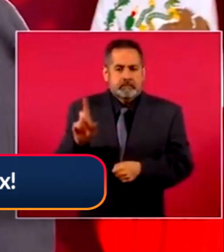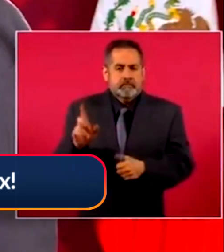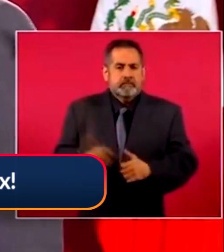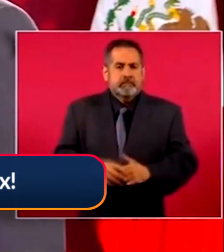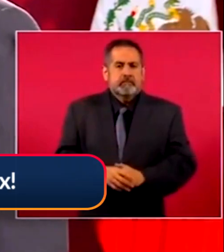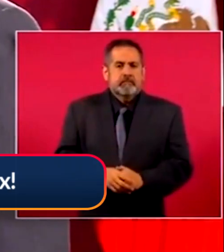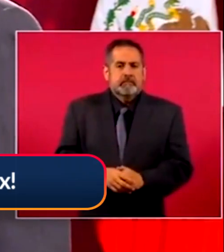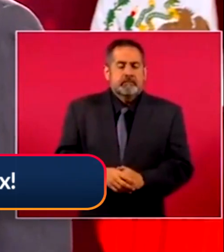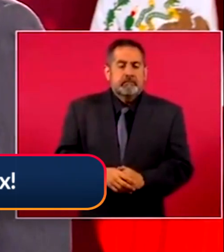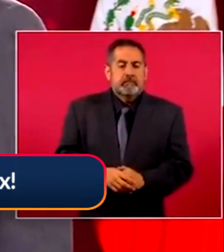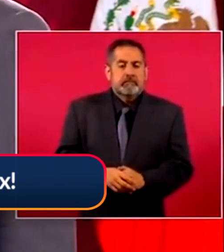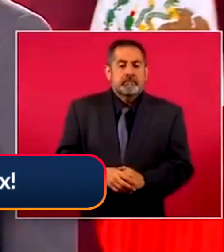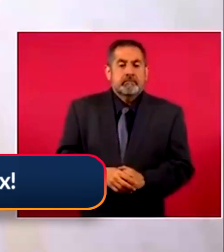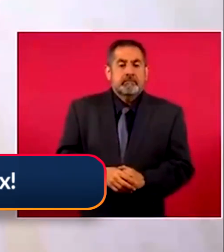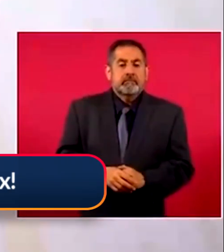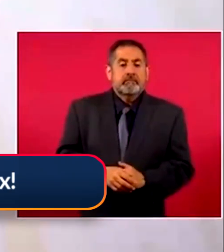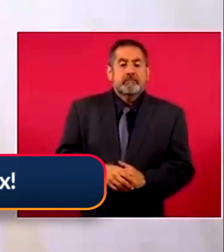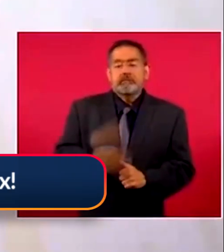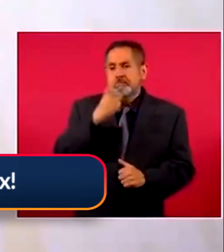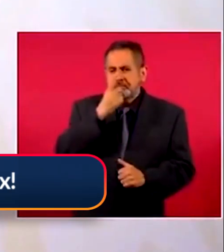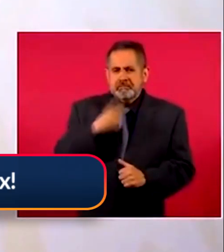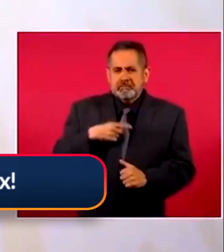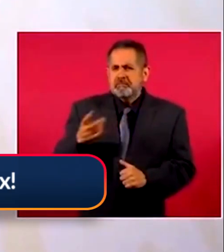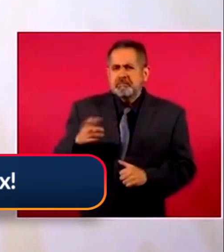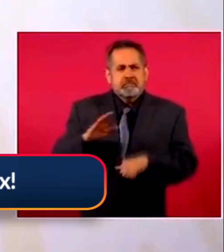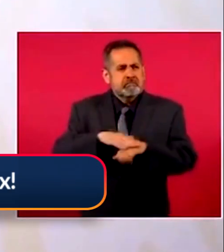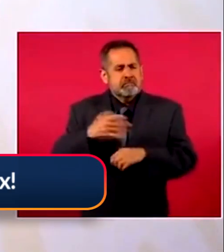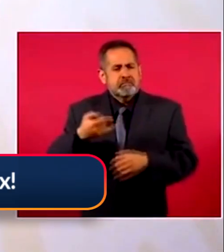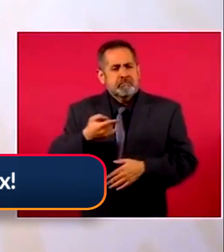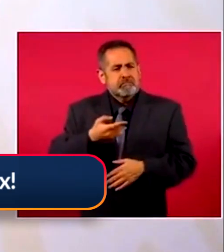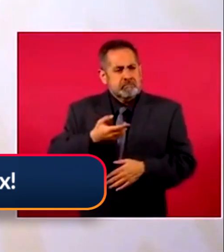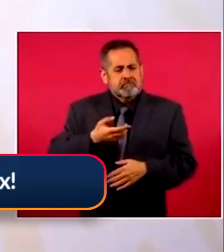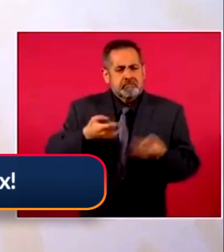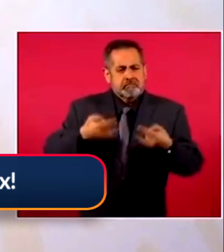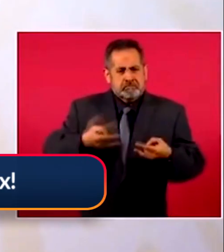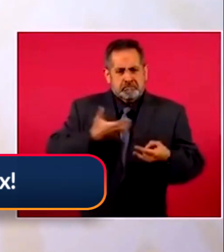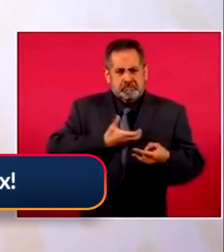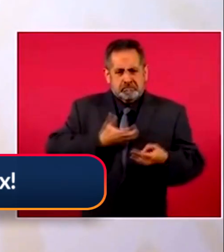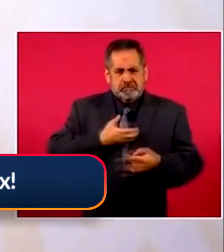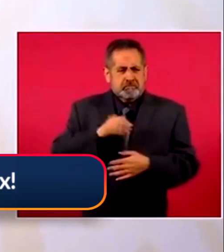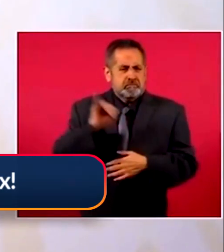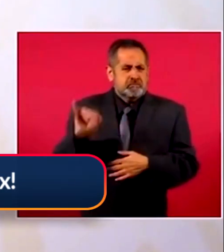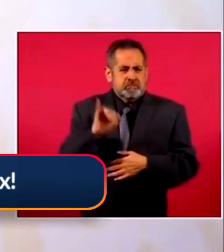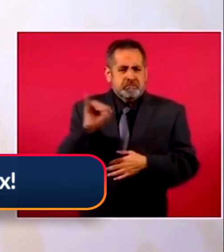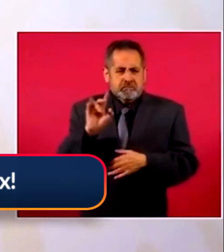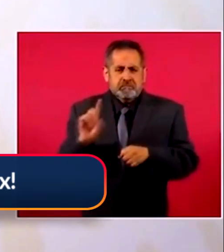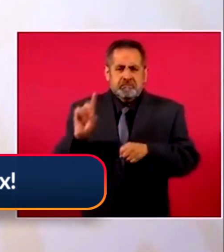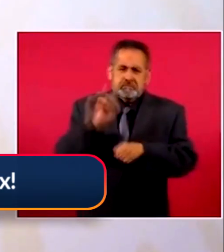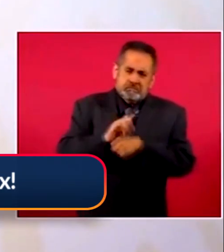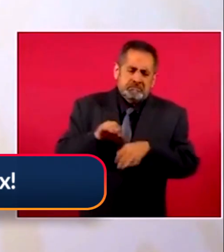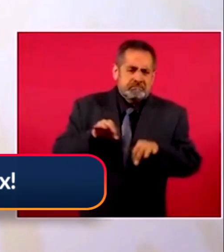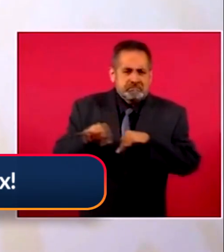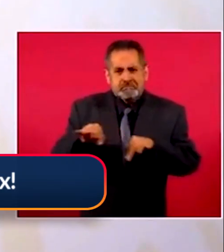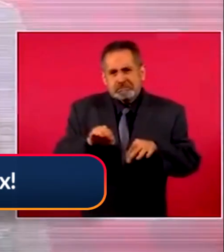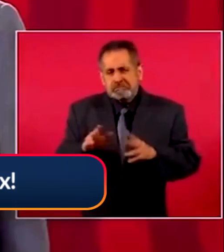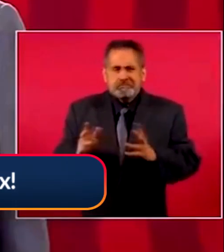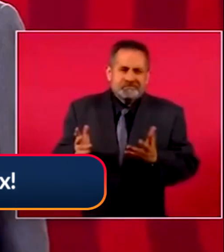porque me plantearon, ¿por qué el Zócalo el jueves es día laboral?